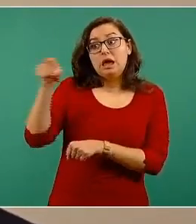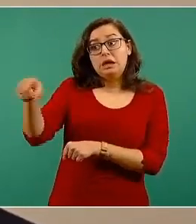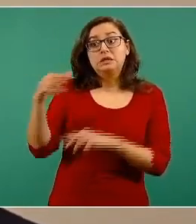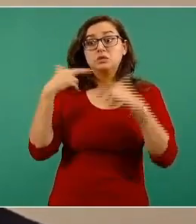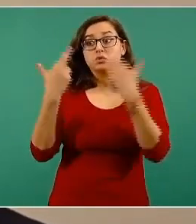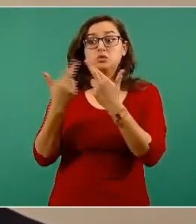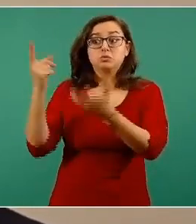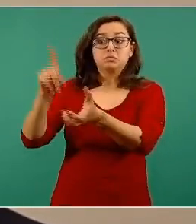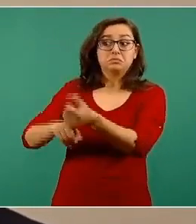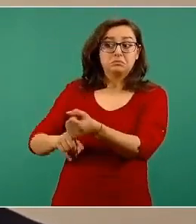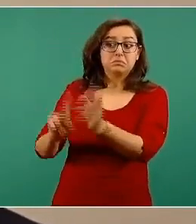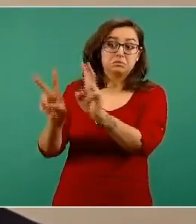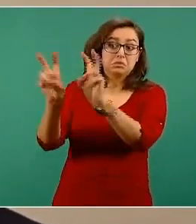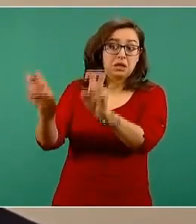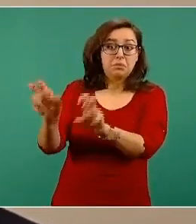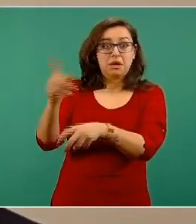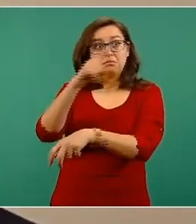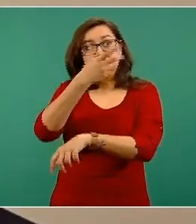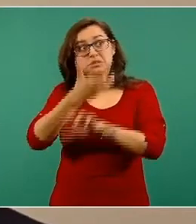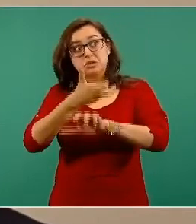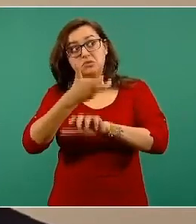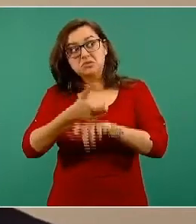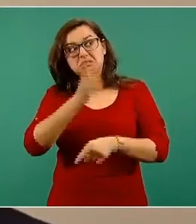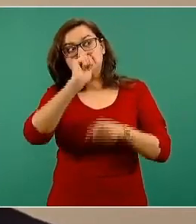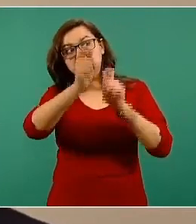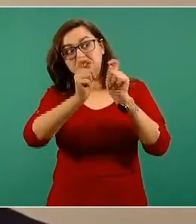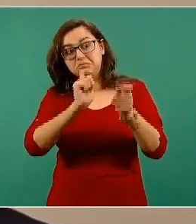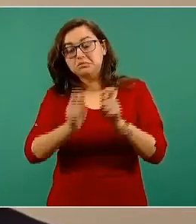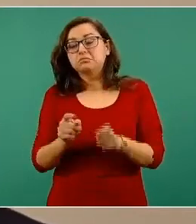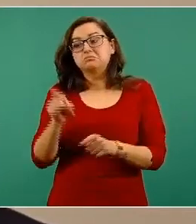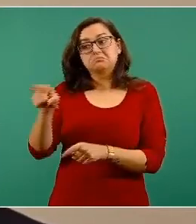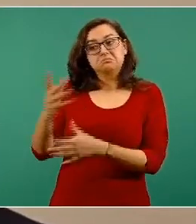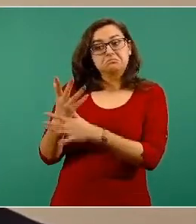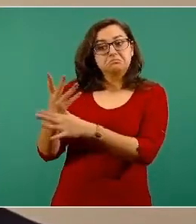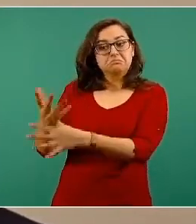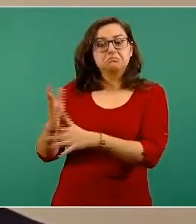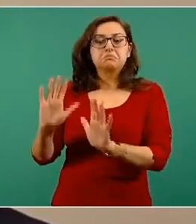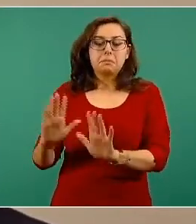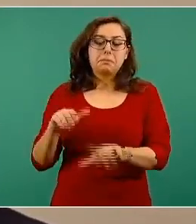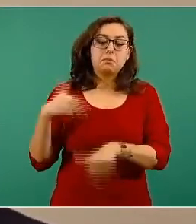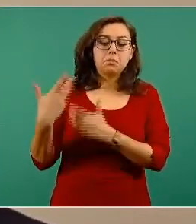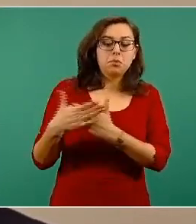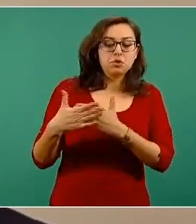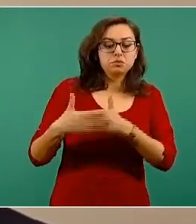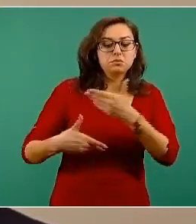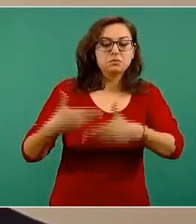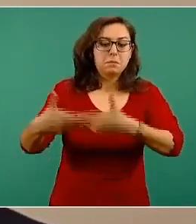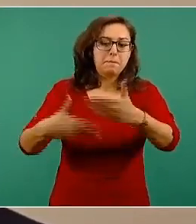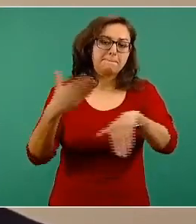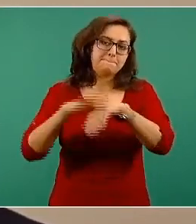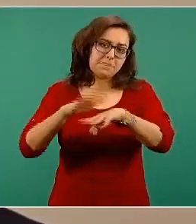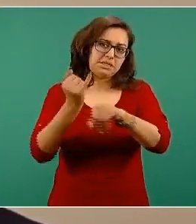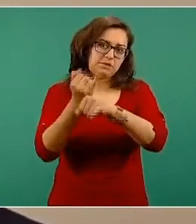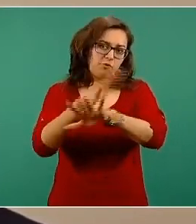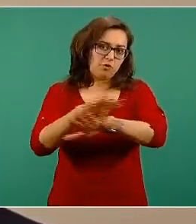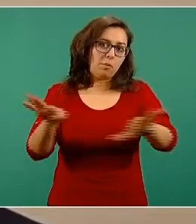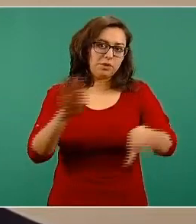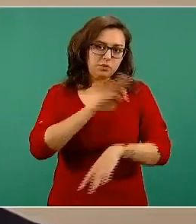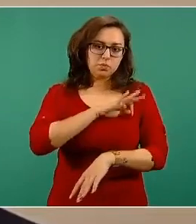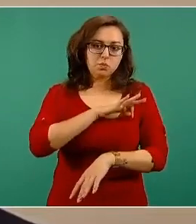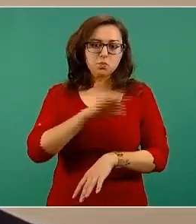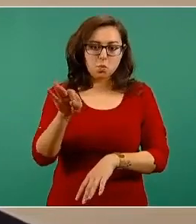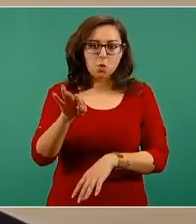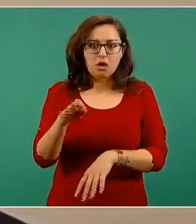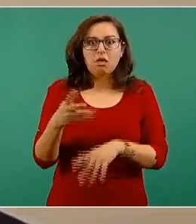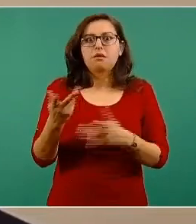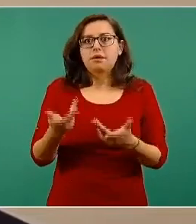estén revisando los resultados de esta reunión y pues de seguro en siguientes días podremos contar con más información o con alguna